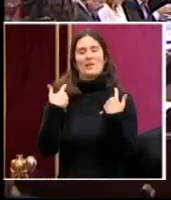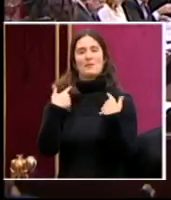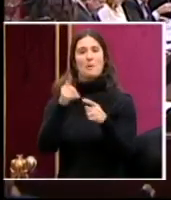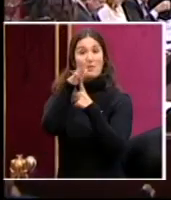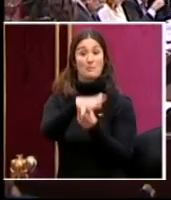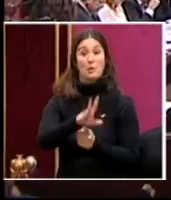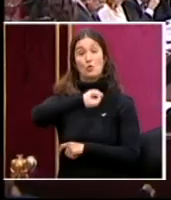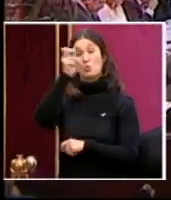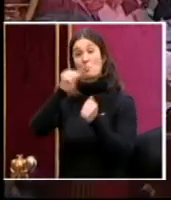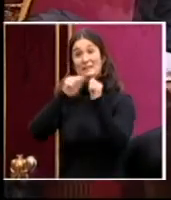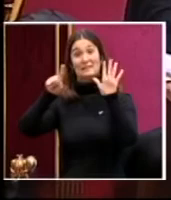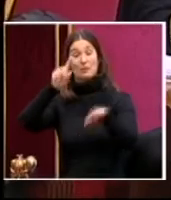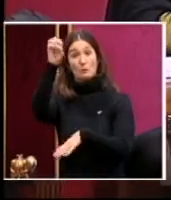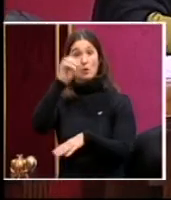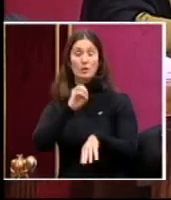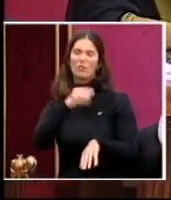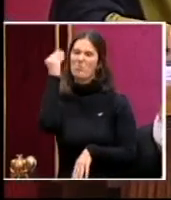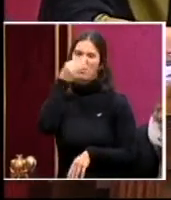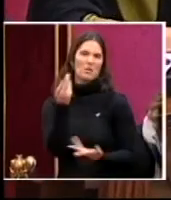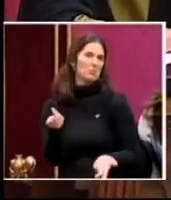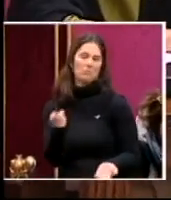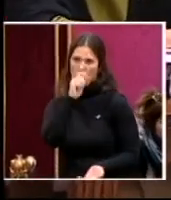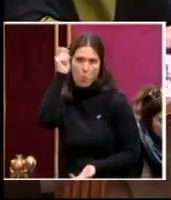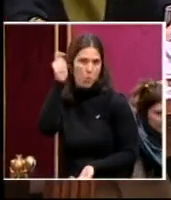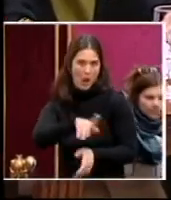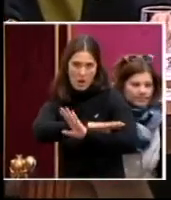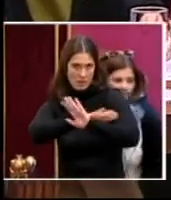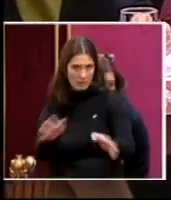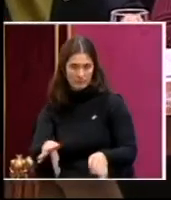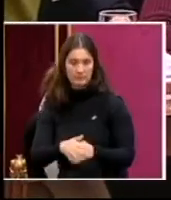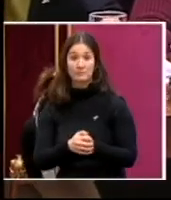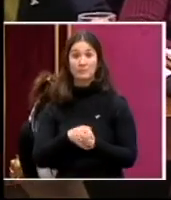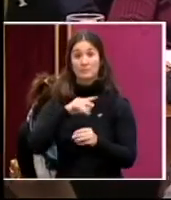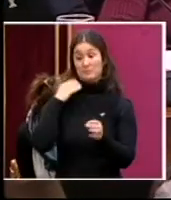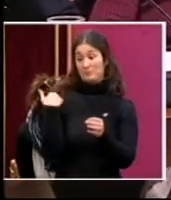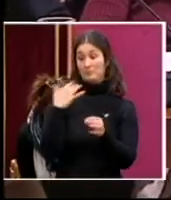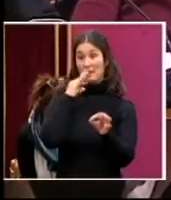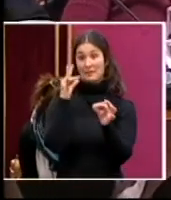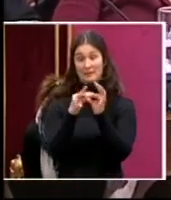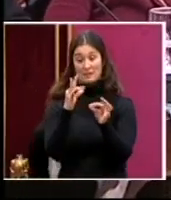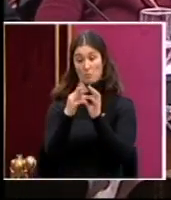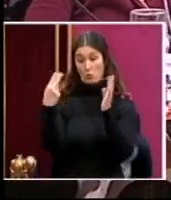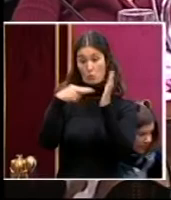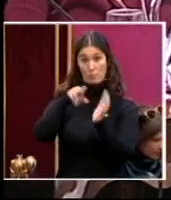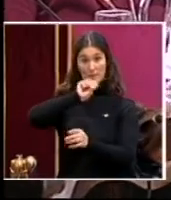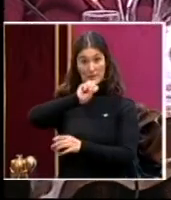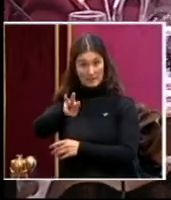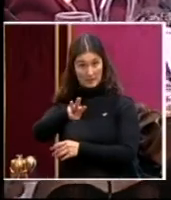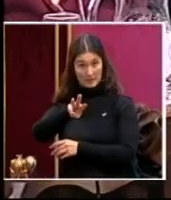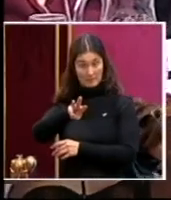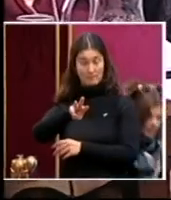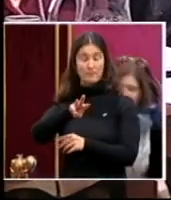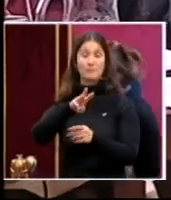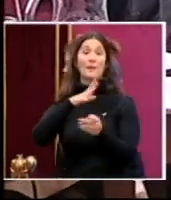Y otro 26% piensa que no sirven para nada. En septiembre del 2013,